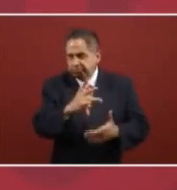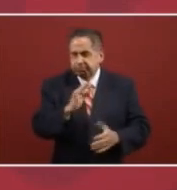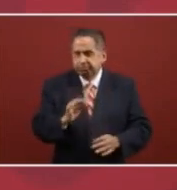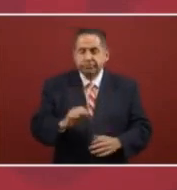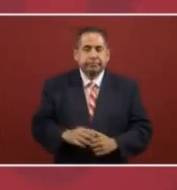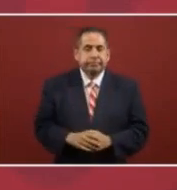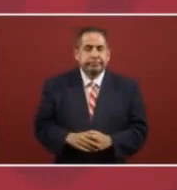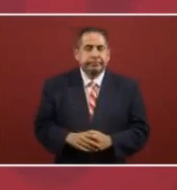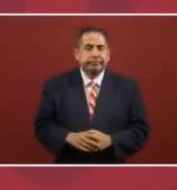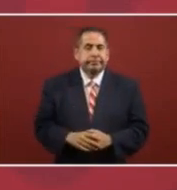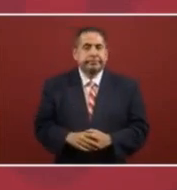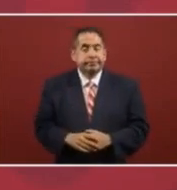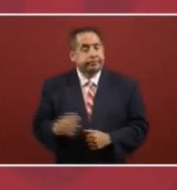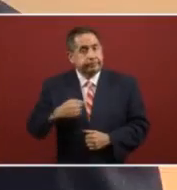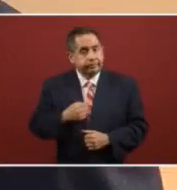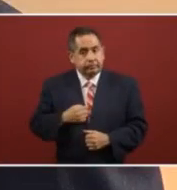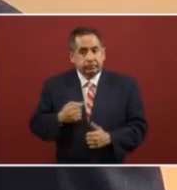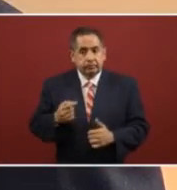Yo tuve que,